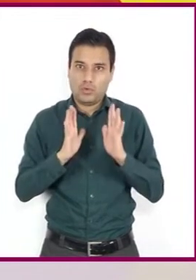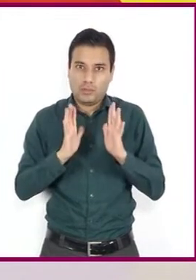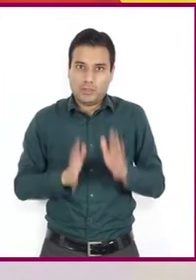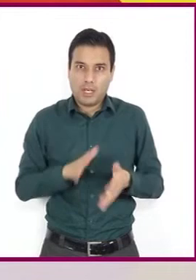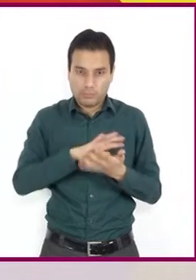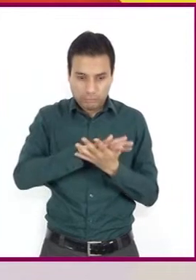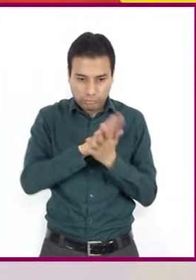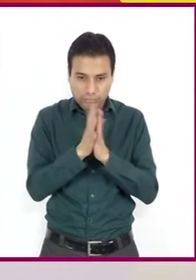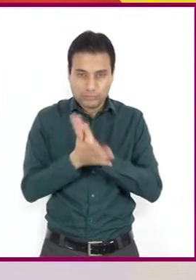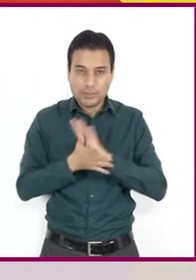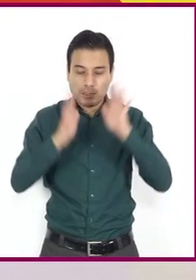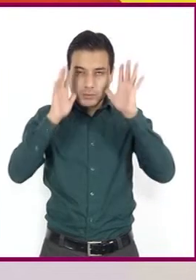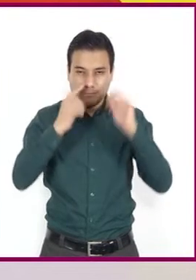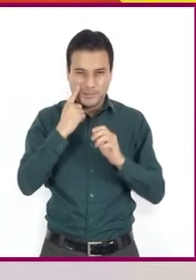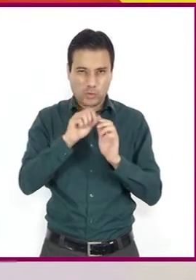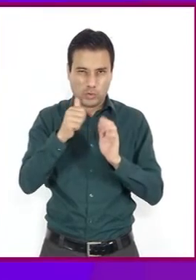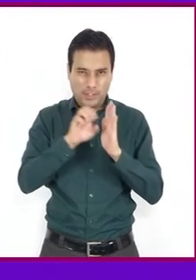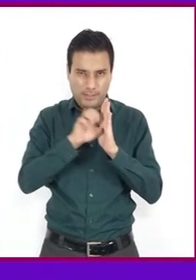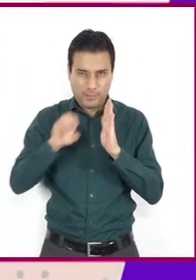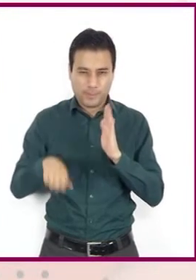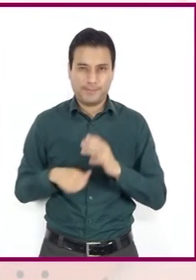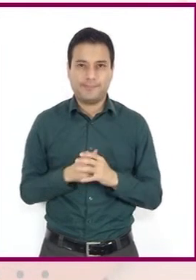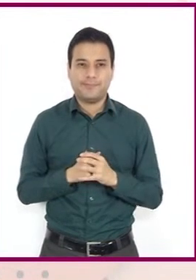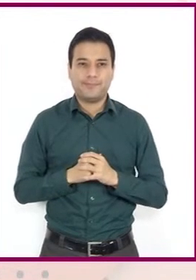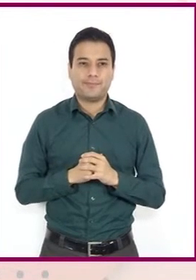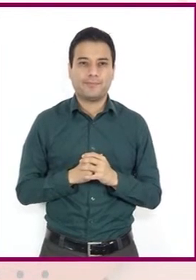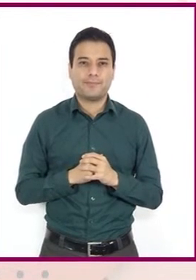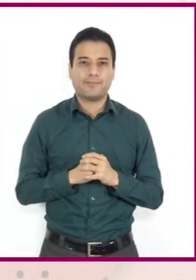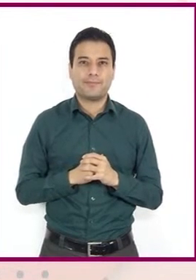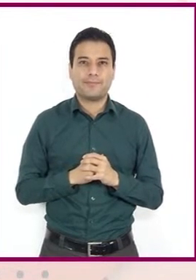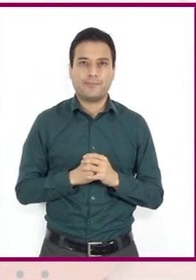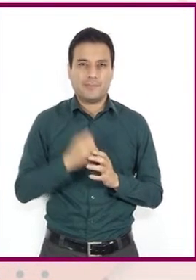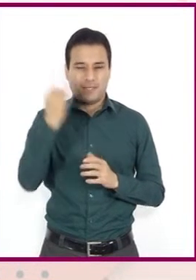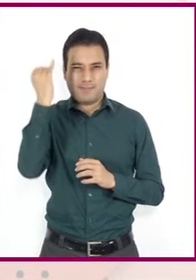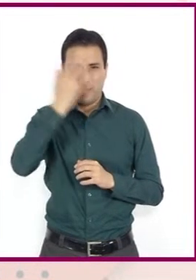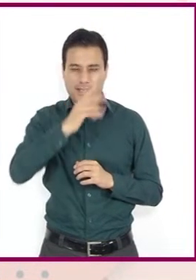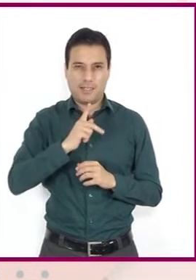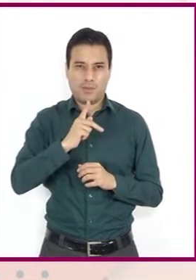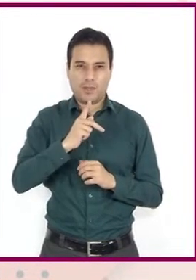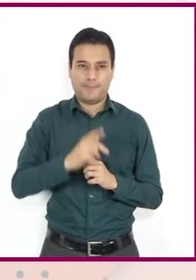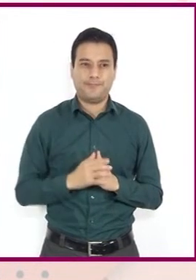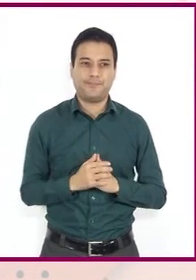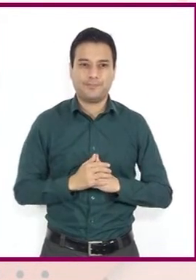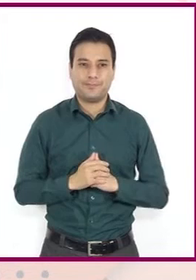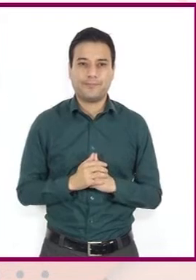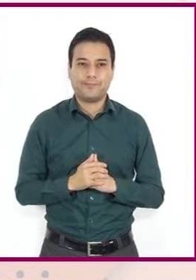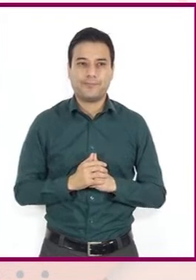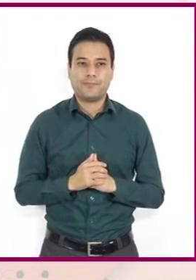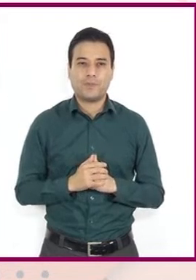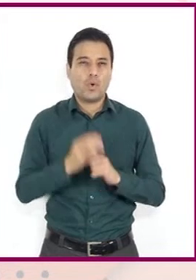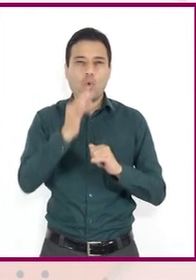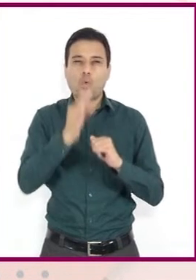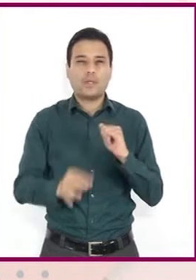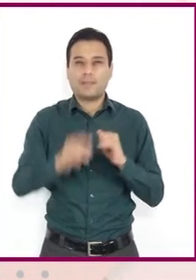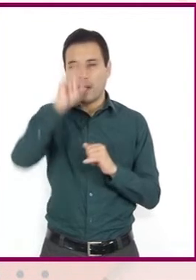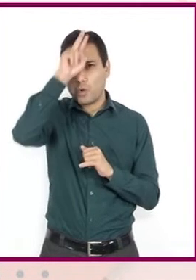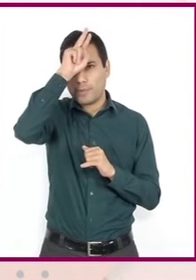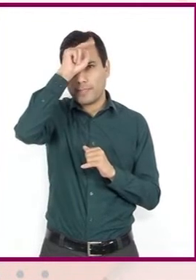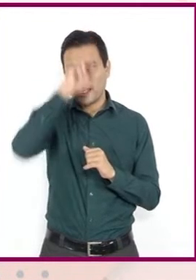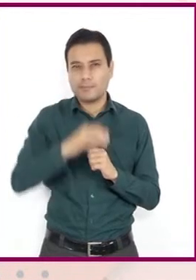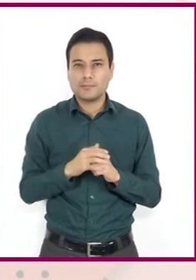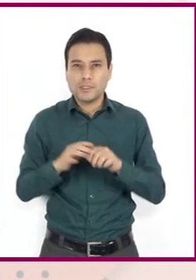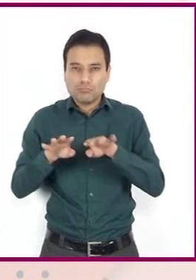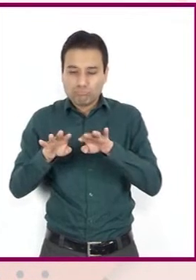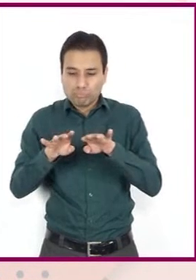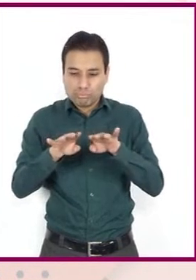axolotl. Veamos otro ejemplo. A imagen y semejanza. Fragmento. Era la última hormiga de la